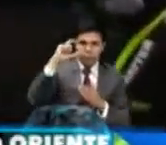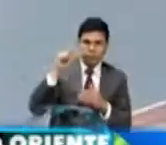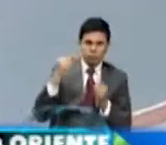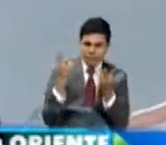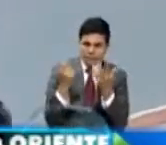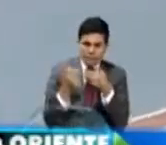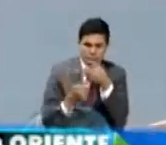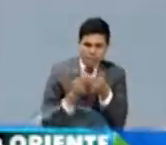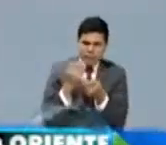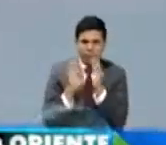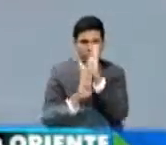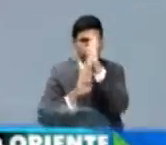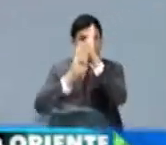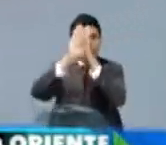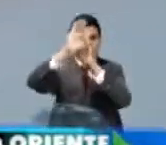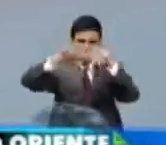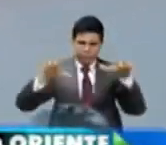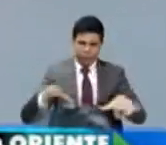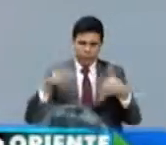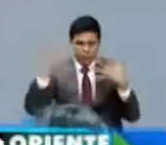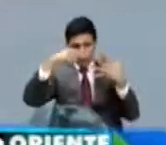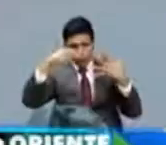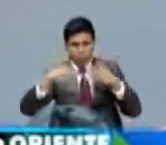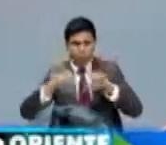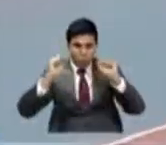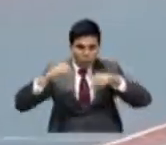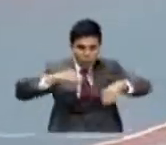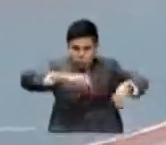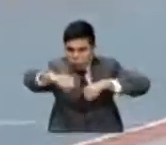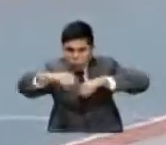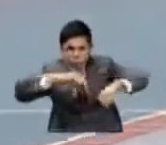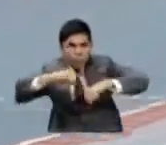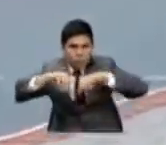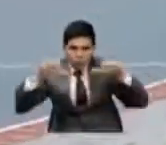elevando su nivel y así perfeccionar su técnica que le permita llegar al equipo nacional.